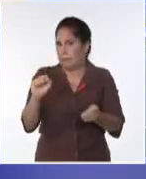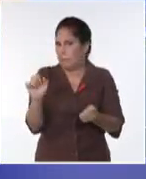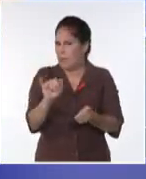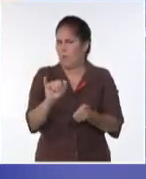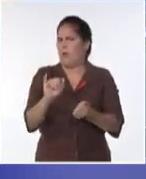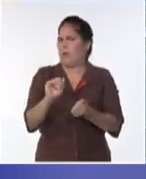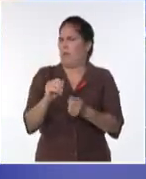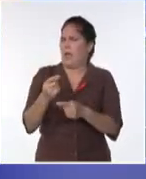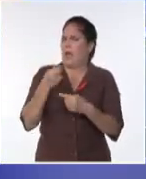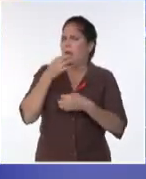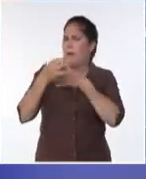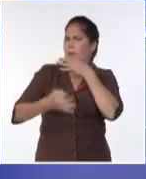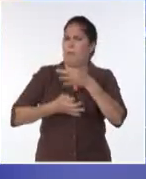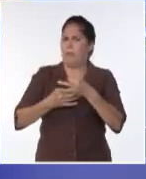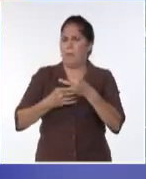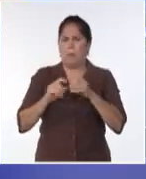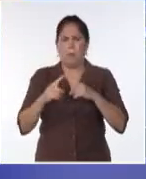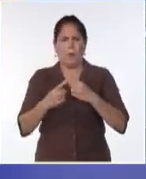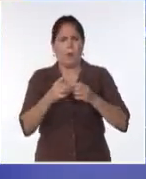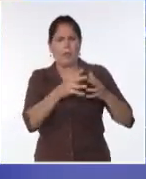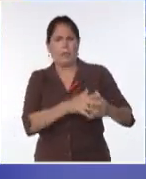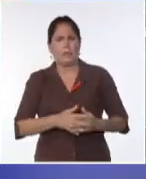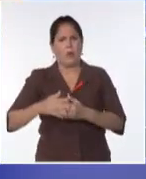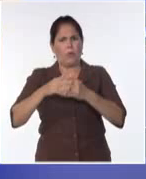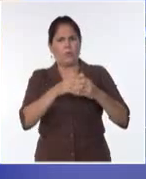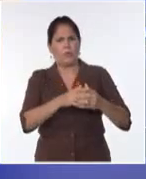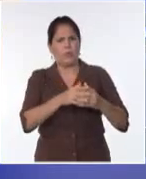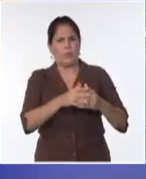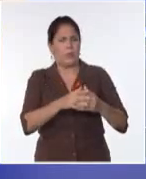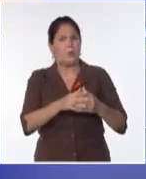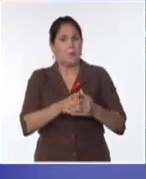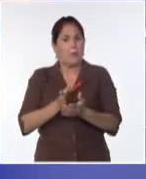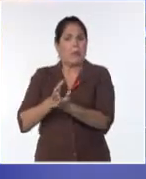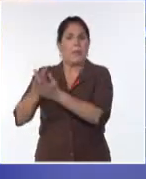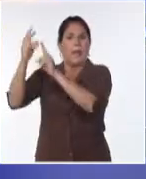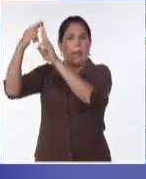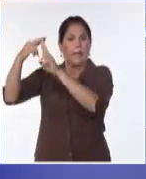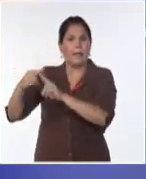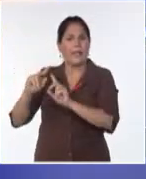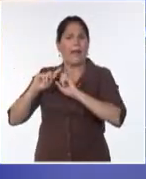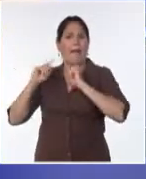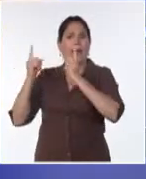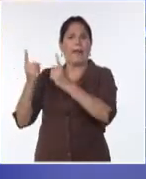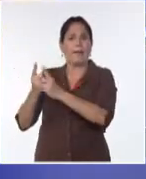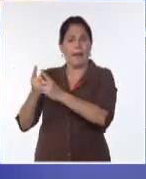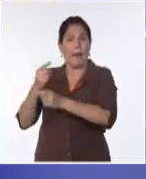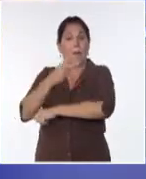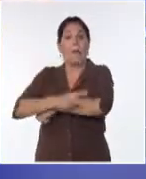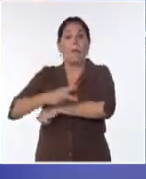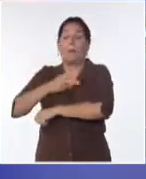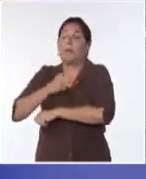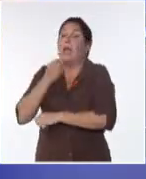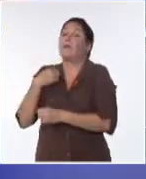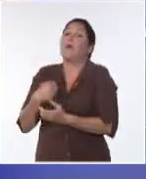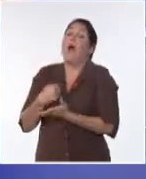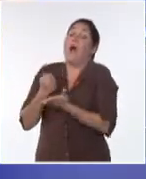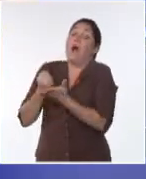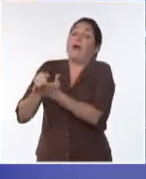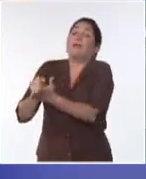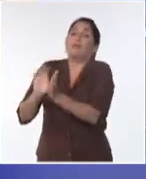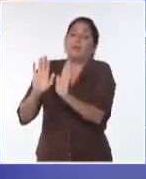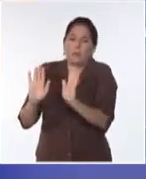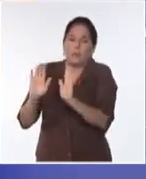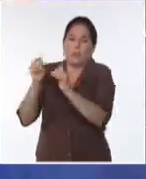que la administración de Joe Biden mantenga a la mayor de las Antillas en la lista general de países que supuestamente patrocinan